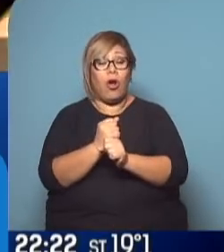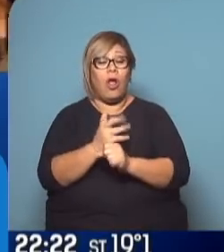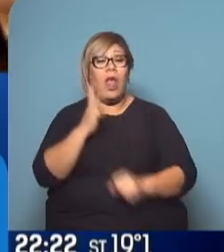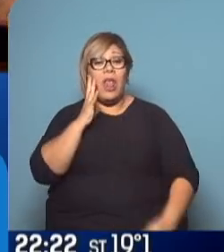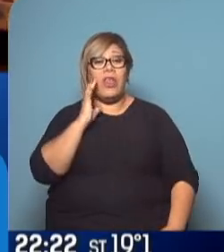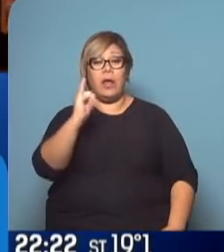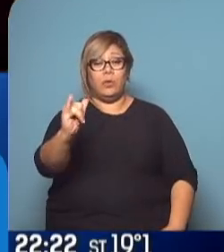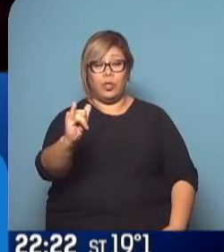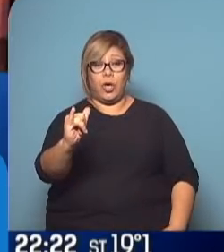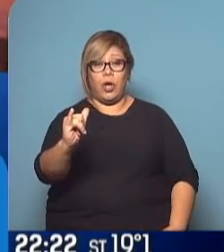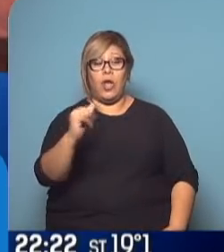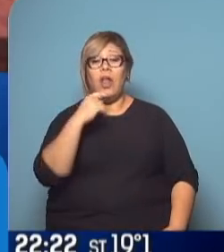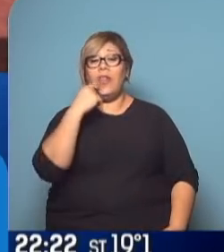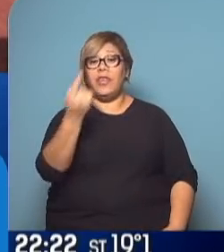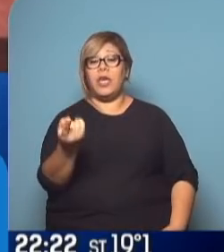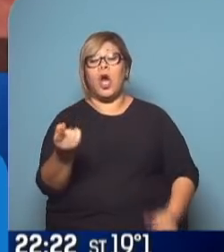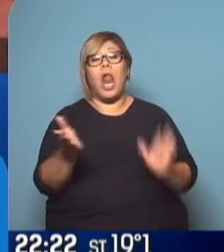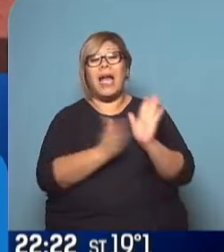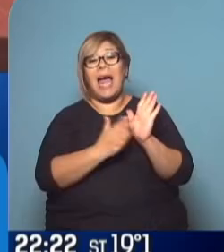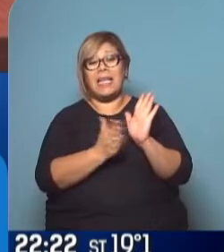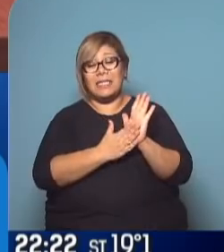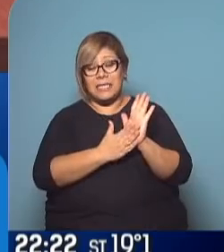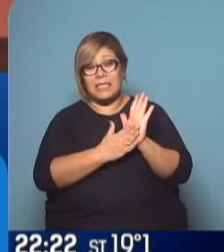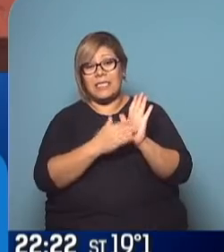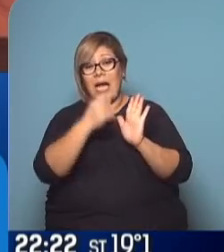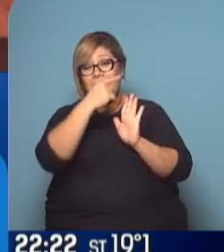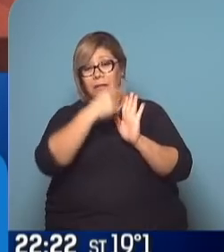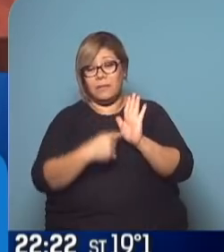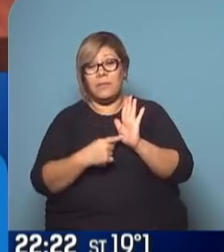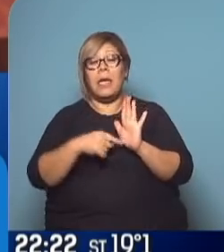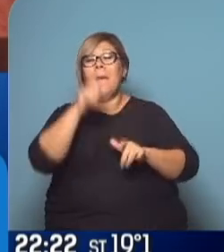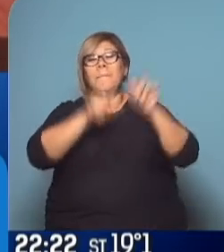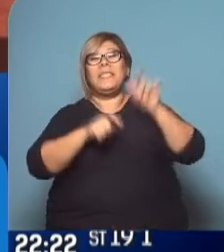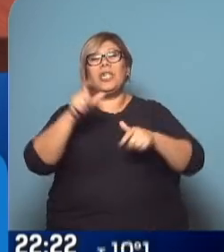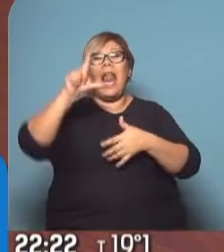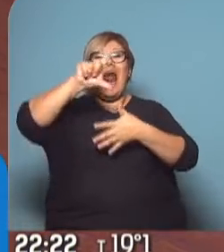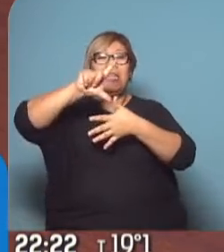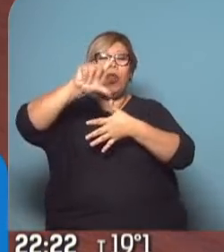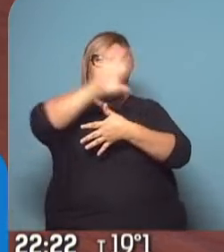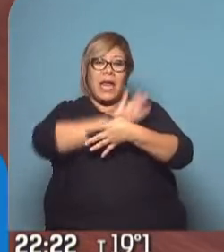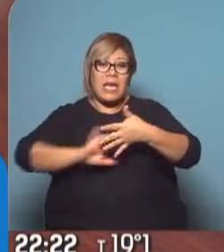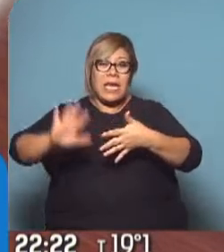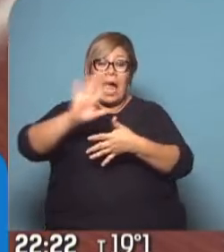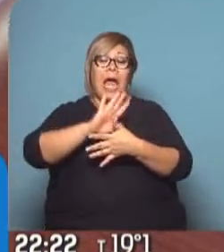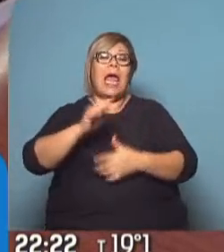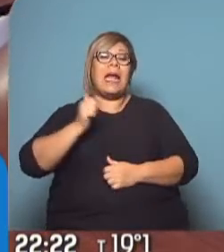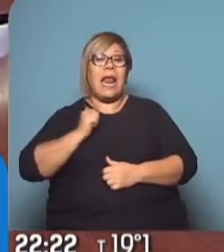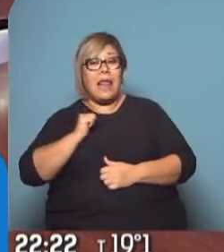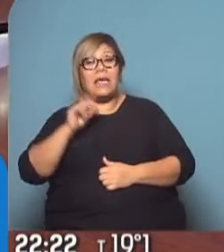Democrática Interamericana, que es el documento que nos aprobamos los latinoamericanos, conjuntamente con Canadá y Estados Unidos, para defender la